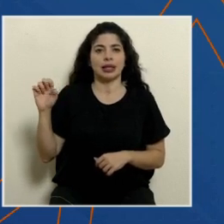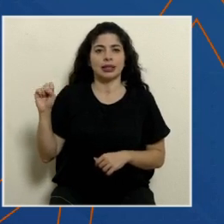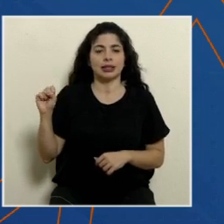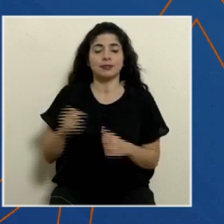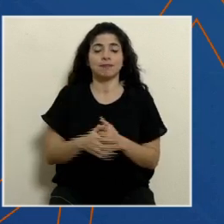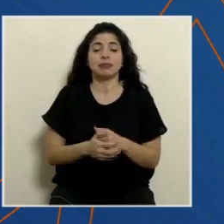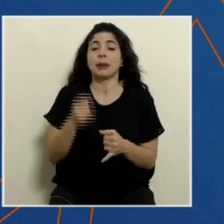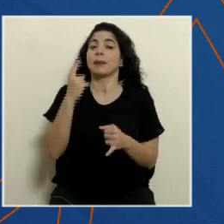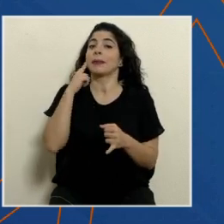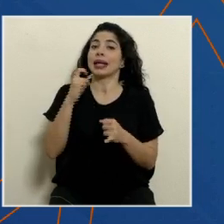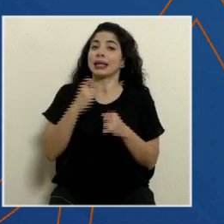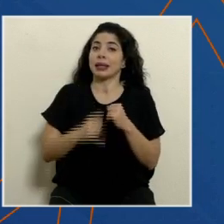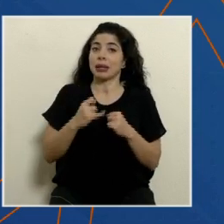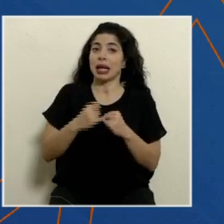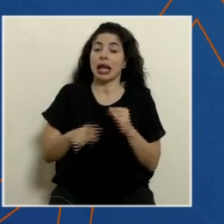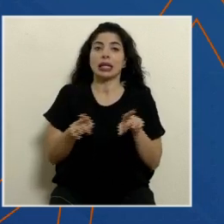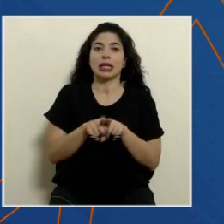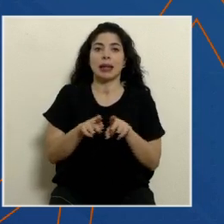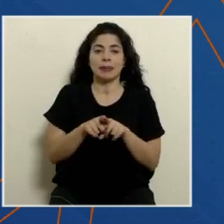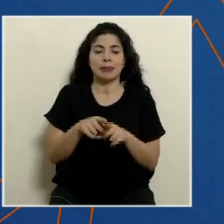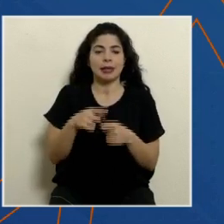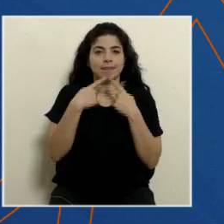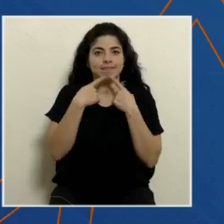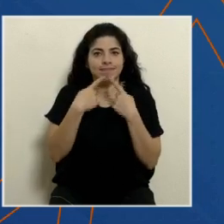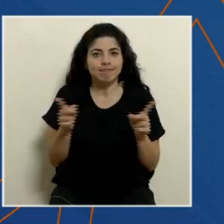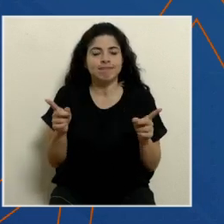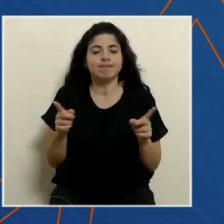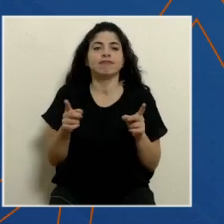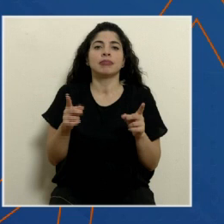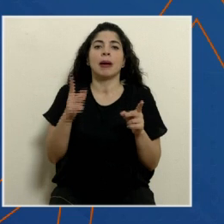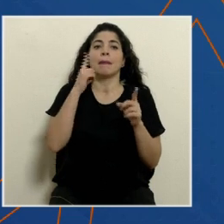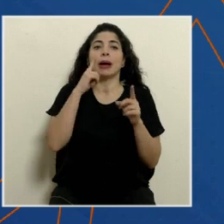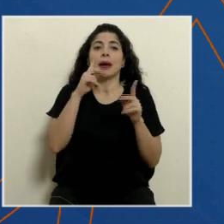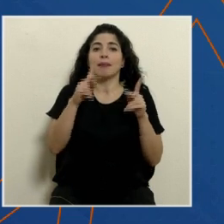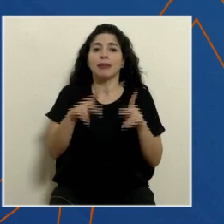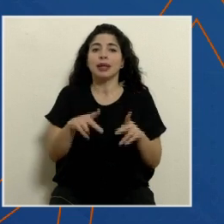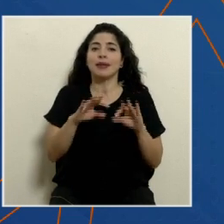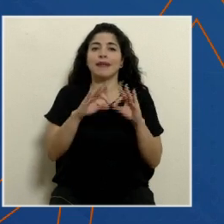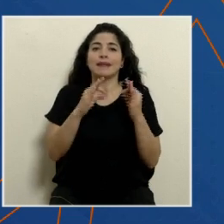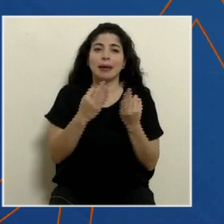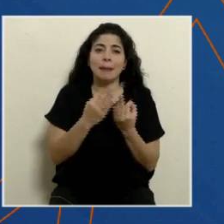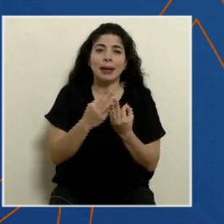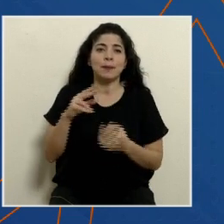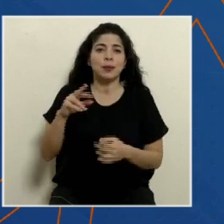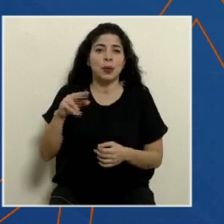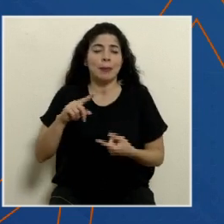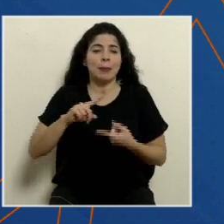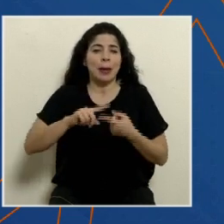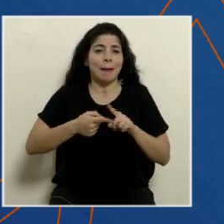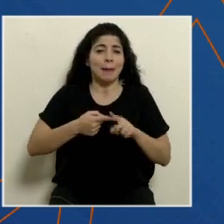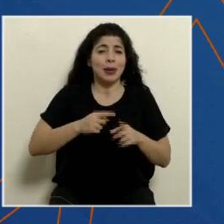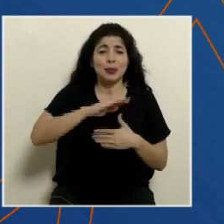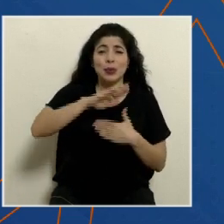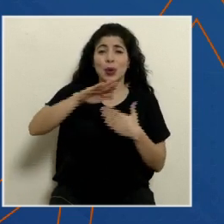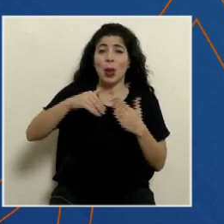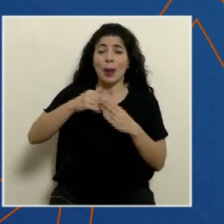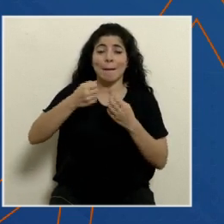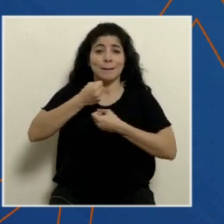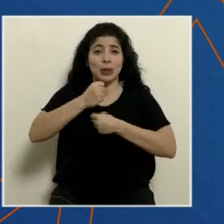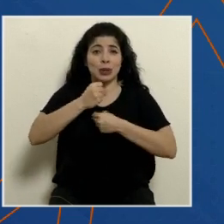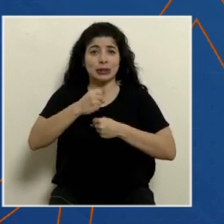Y finalmente, también externar para familiares, compañeros, amigos y para todo el régimen